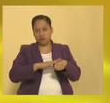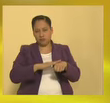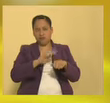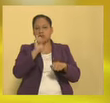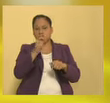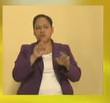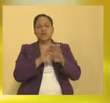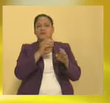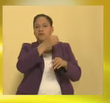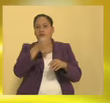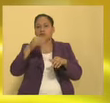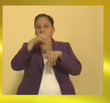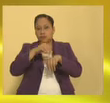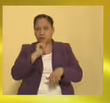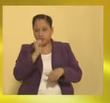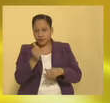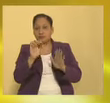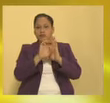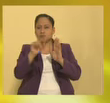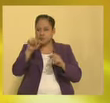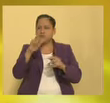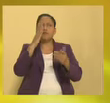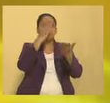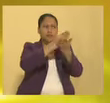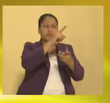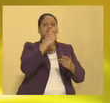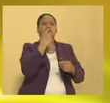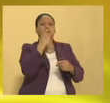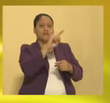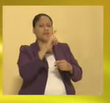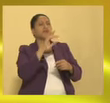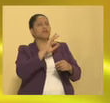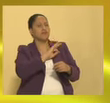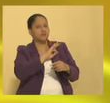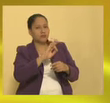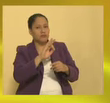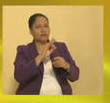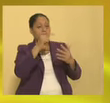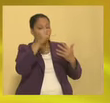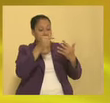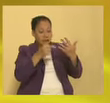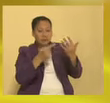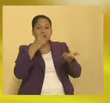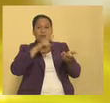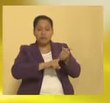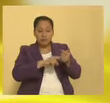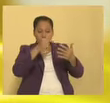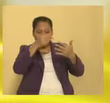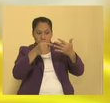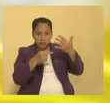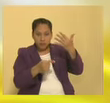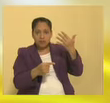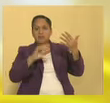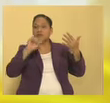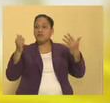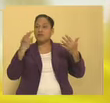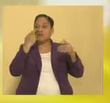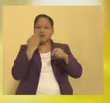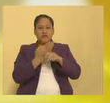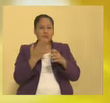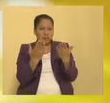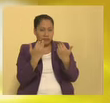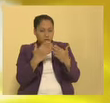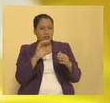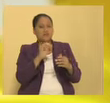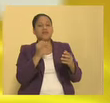investigación. Tú puedes ir, inicias tu queja y si se derivan de ahí otros malos tratos, otras responsabilidades, incluso